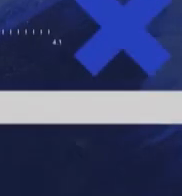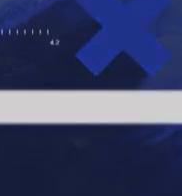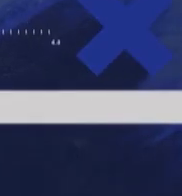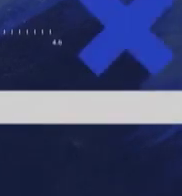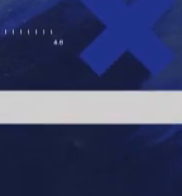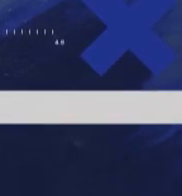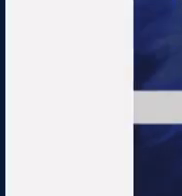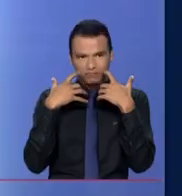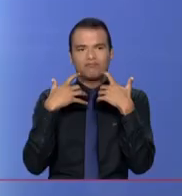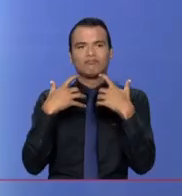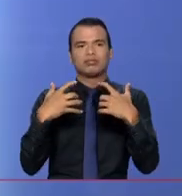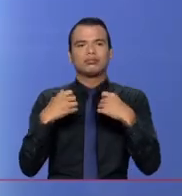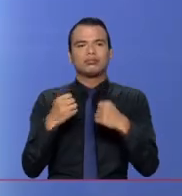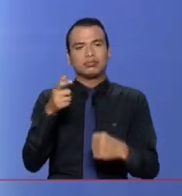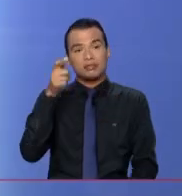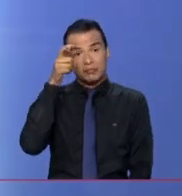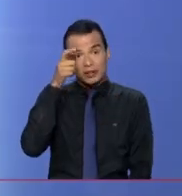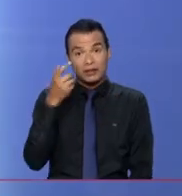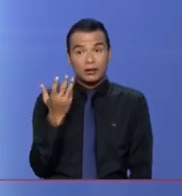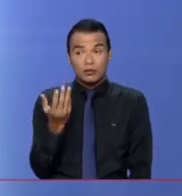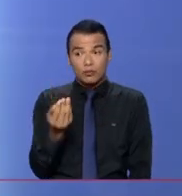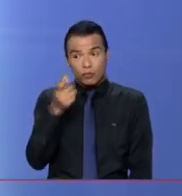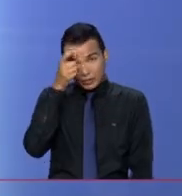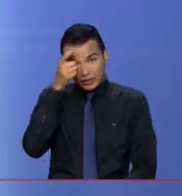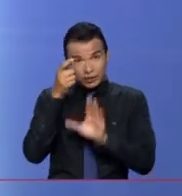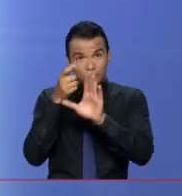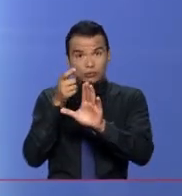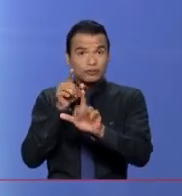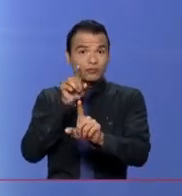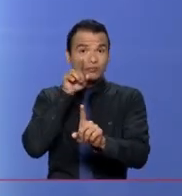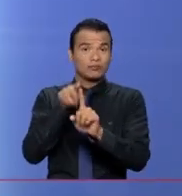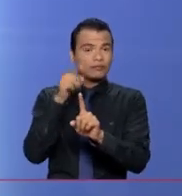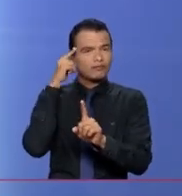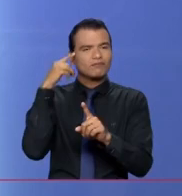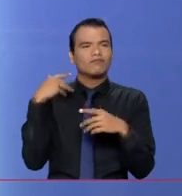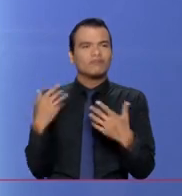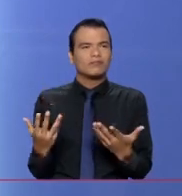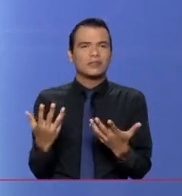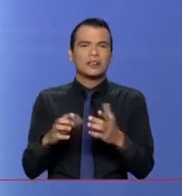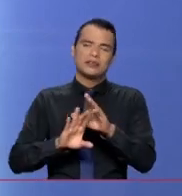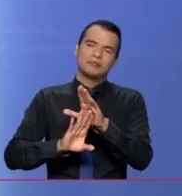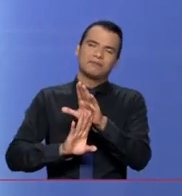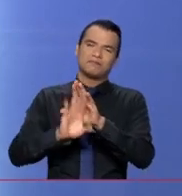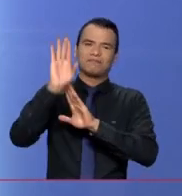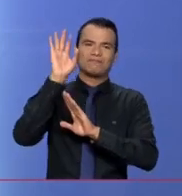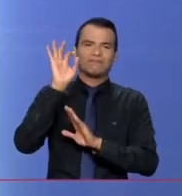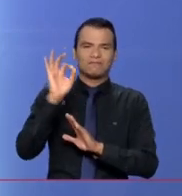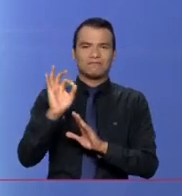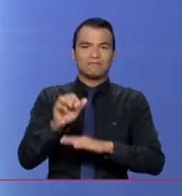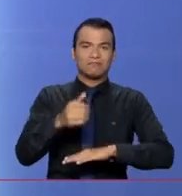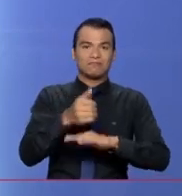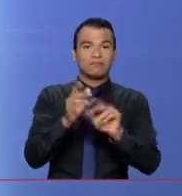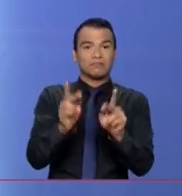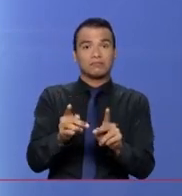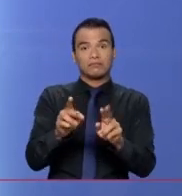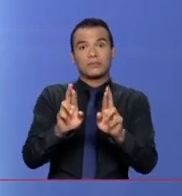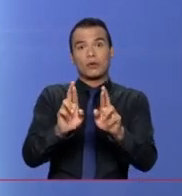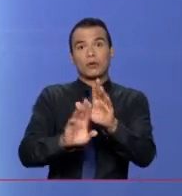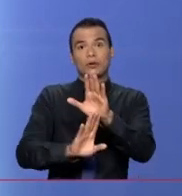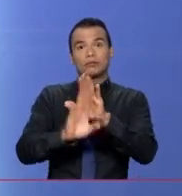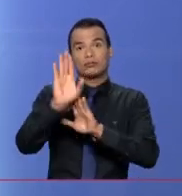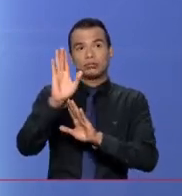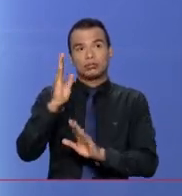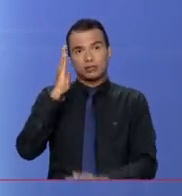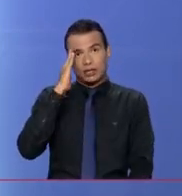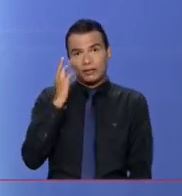La idea en el 15 veces campeón del fútbol profesional colombiano, el América de Cali, es que soplen buenos vientos para el nuevo timonel Escarlata, que no